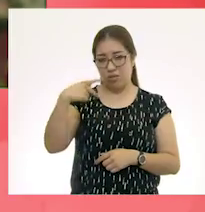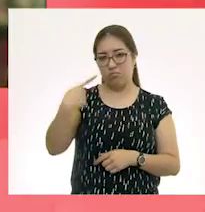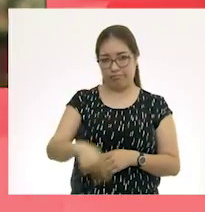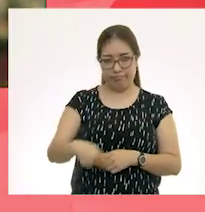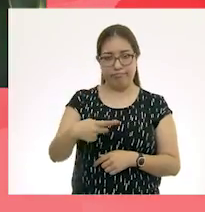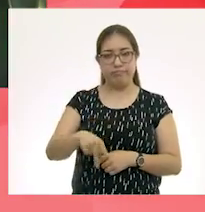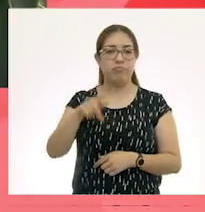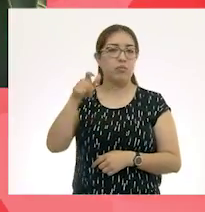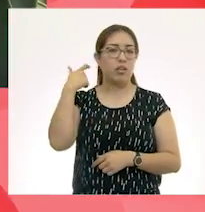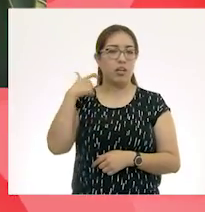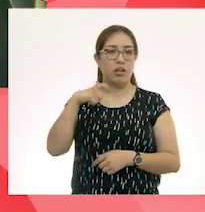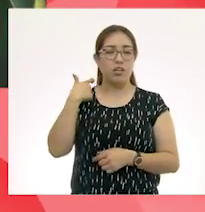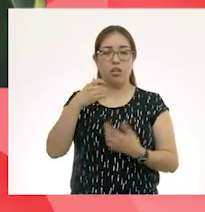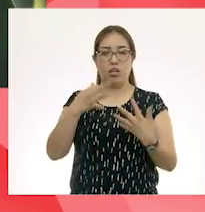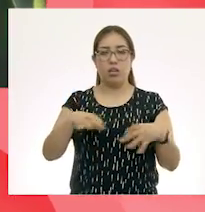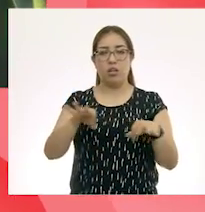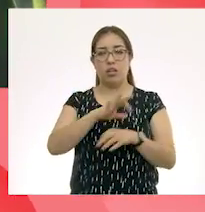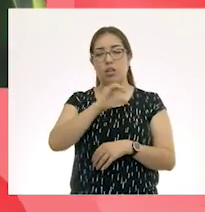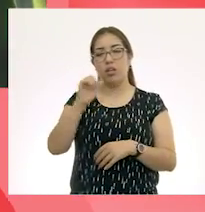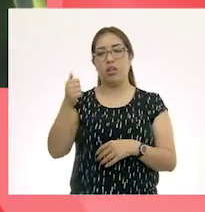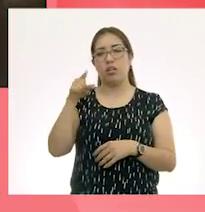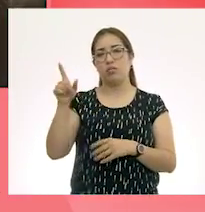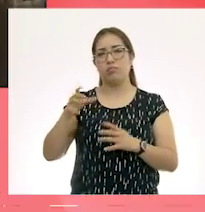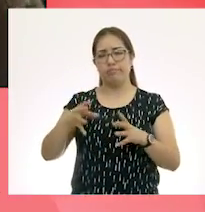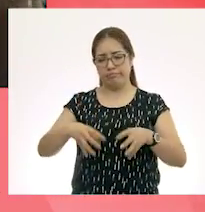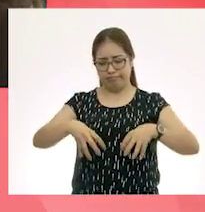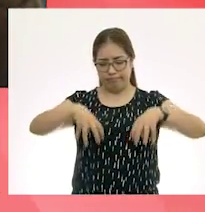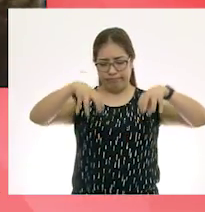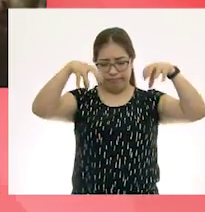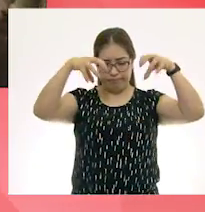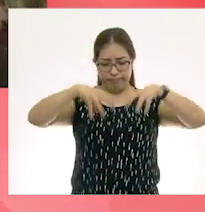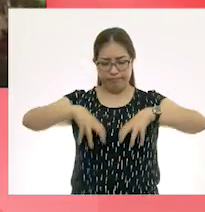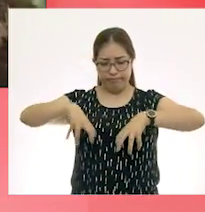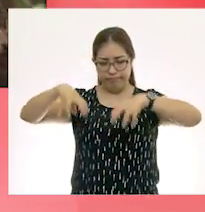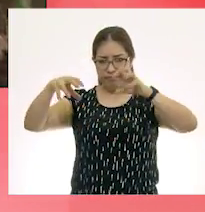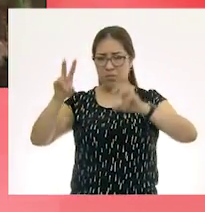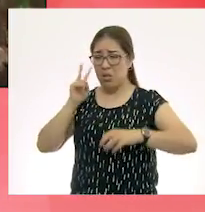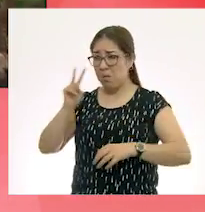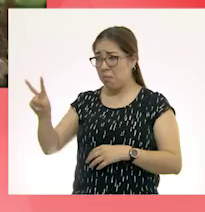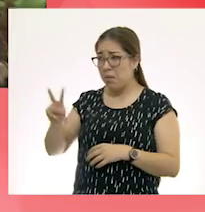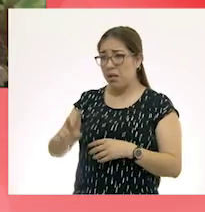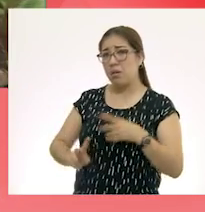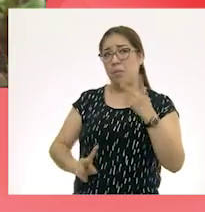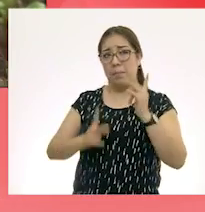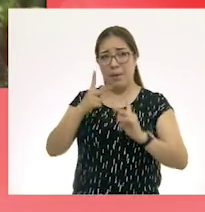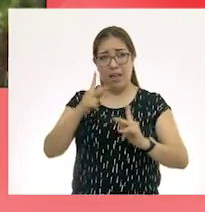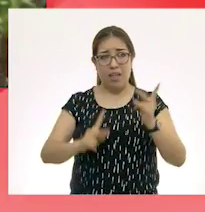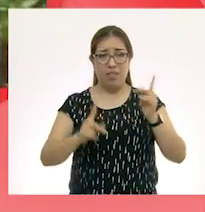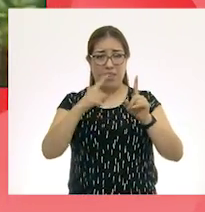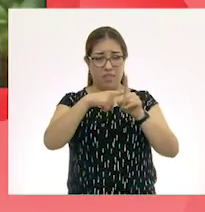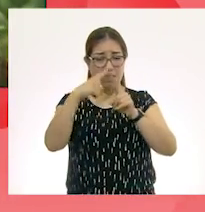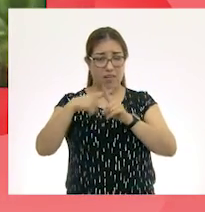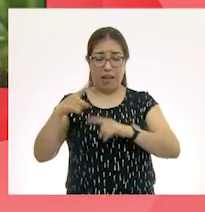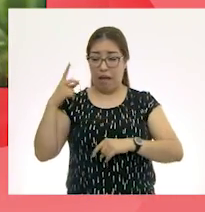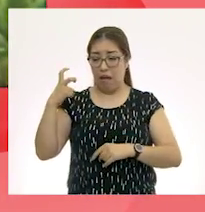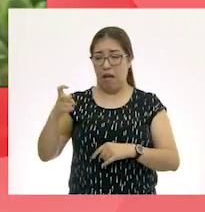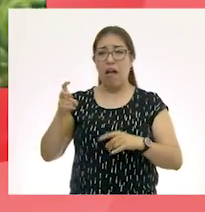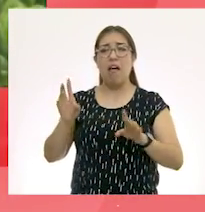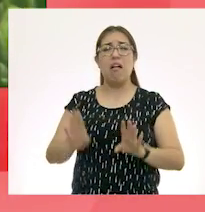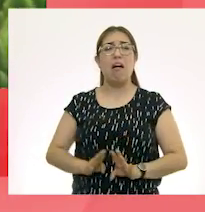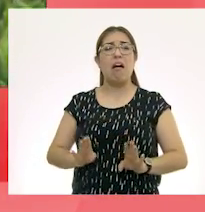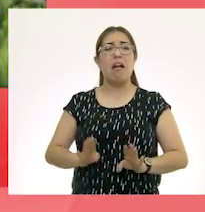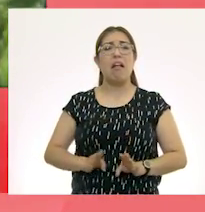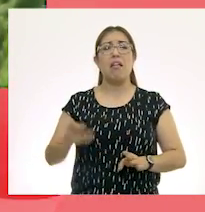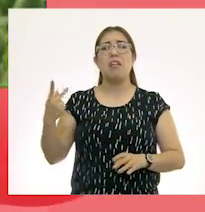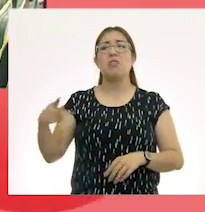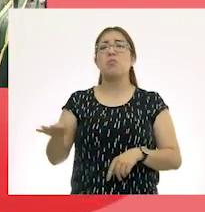en Querétaro, un Myrtillocactus geometrisans. Van a poder observar las plantas suculentas. Estas plantas se caracterizan por